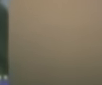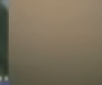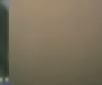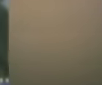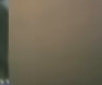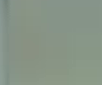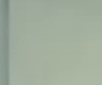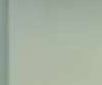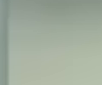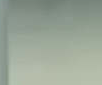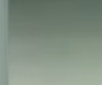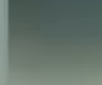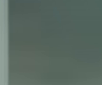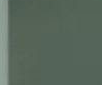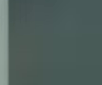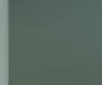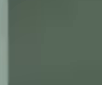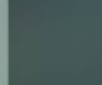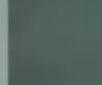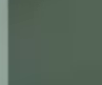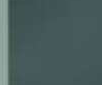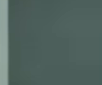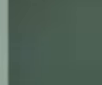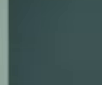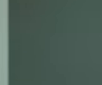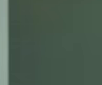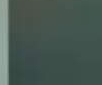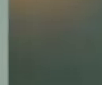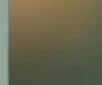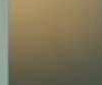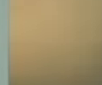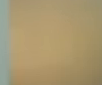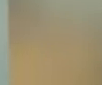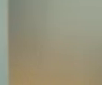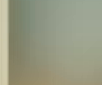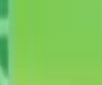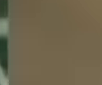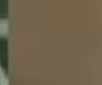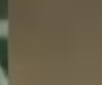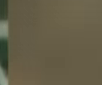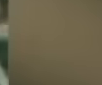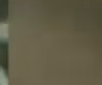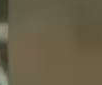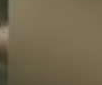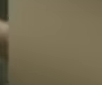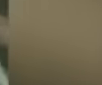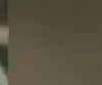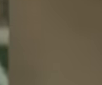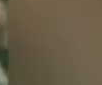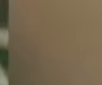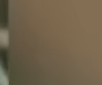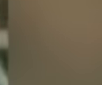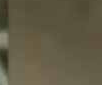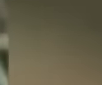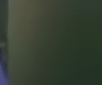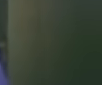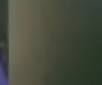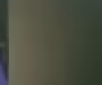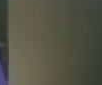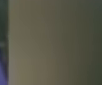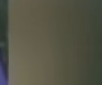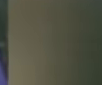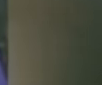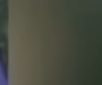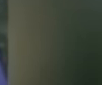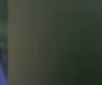computadora diciendo, ah, mira, este astrofísico comentó sobre la densidad de la luna, déjale comento, no es cierto, la luna es de queso. Eso no es